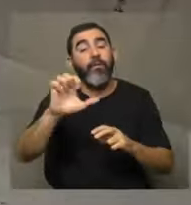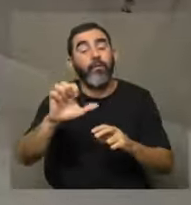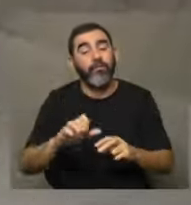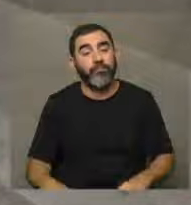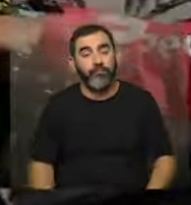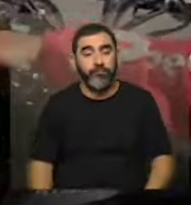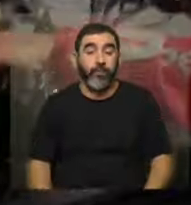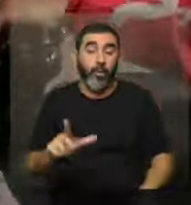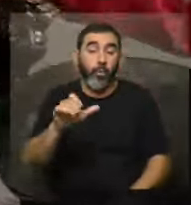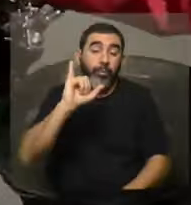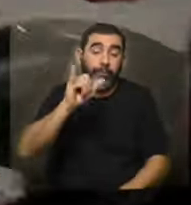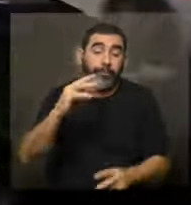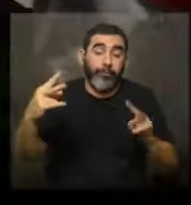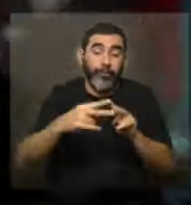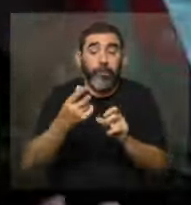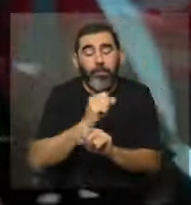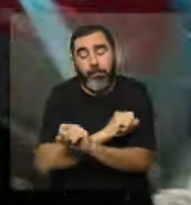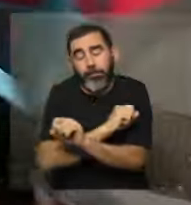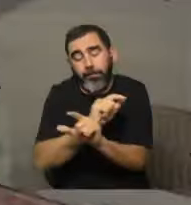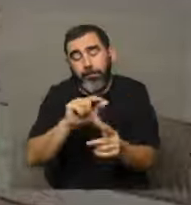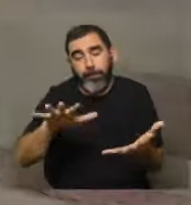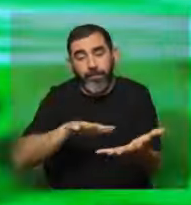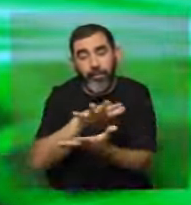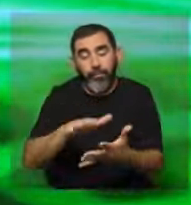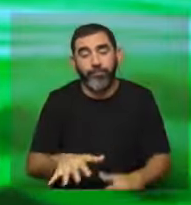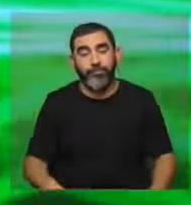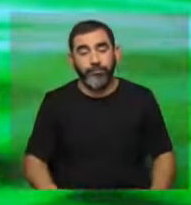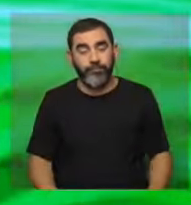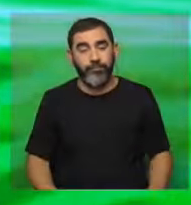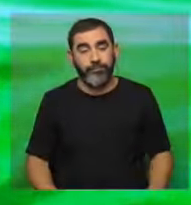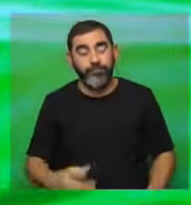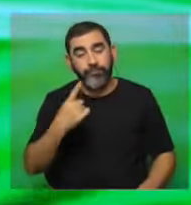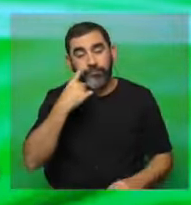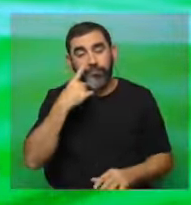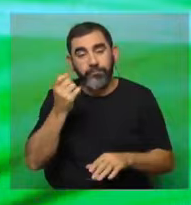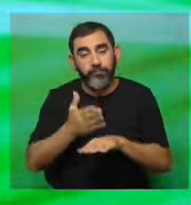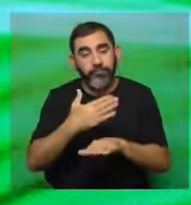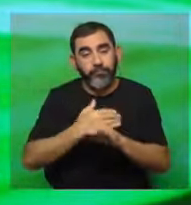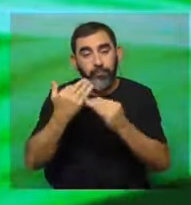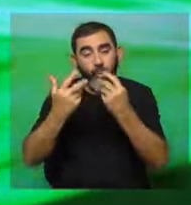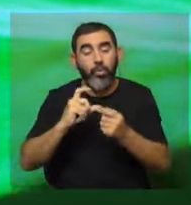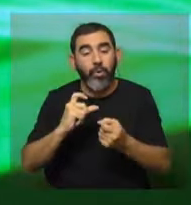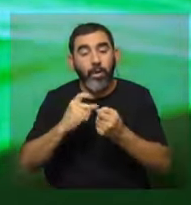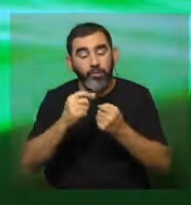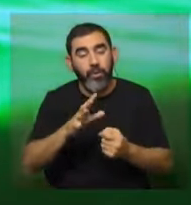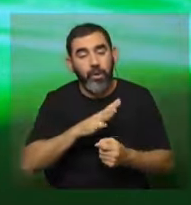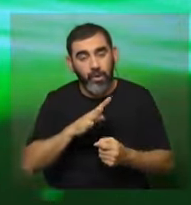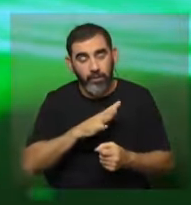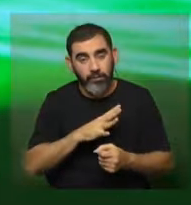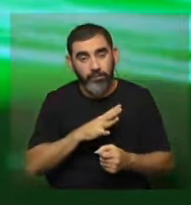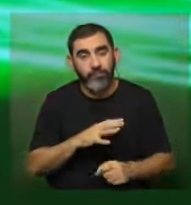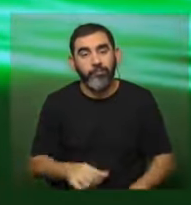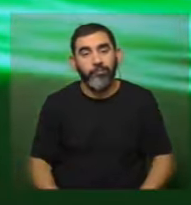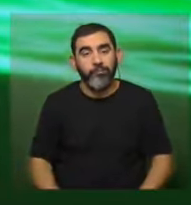sí claramente nos vimos en enero pero con el peor de los esquemas entonces eh la prevención de parte de la organización sindical existe está